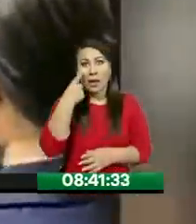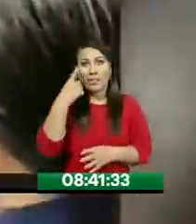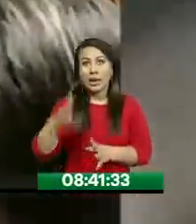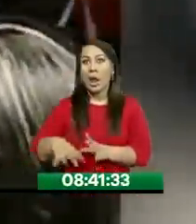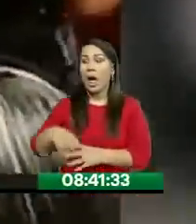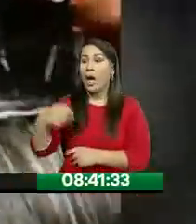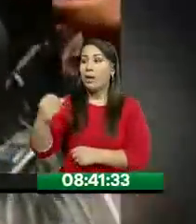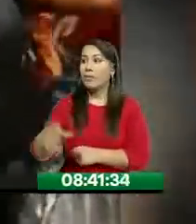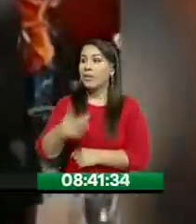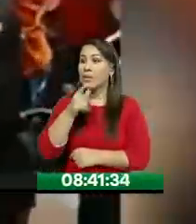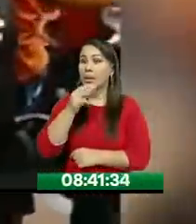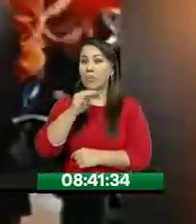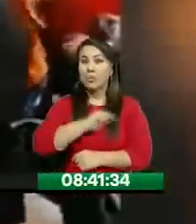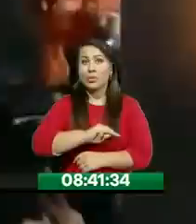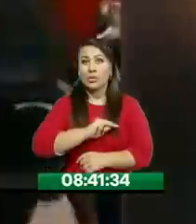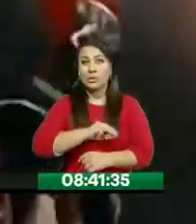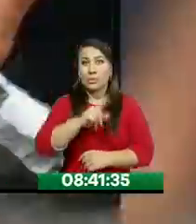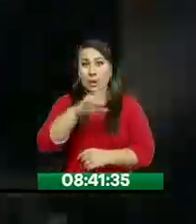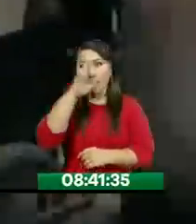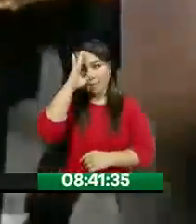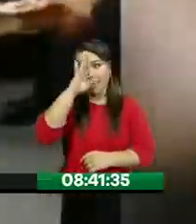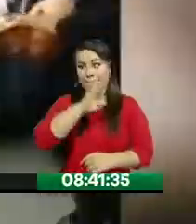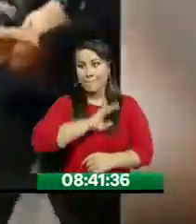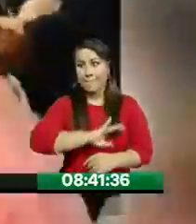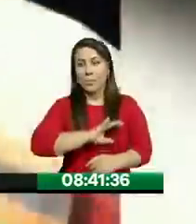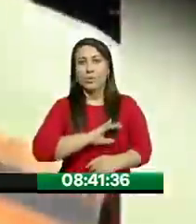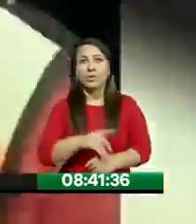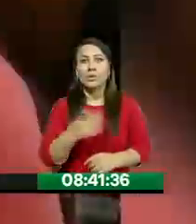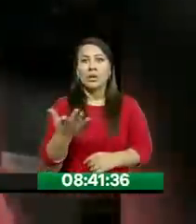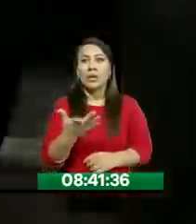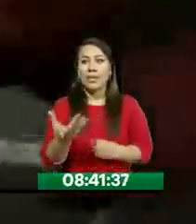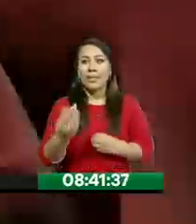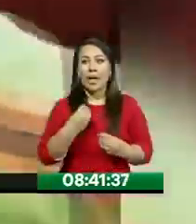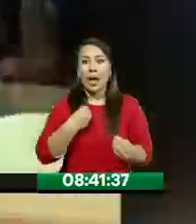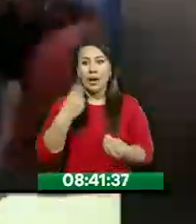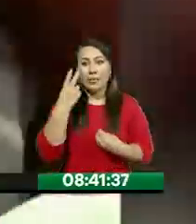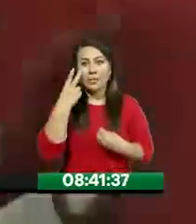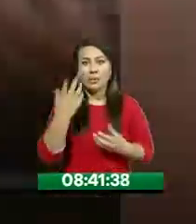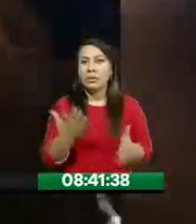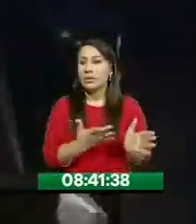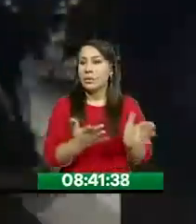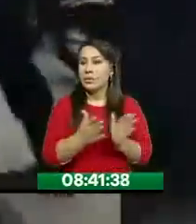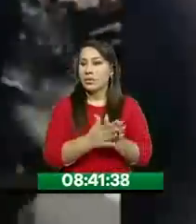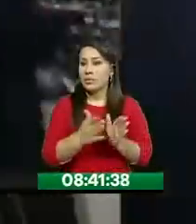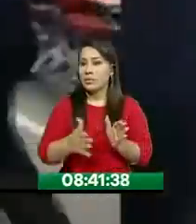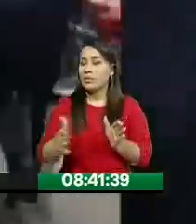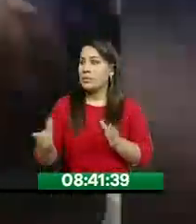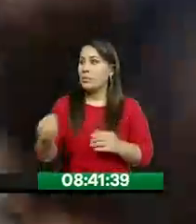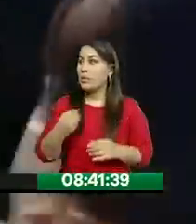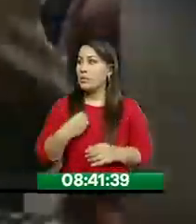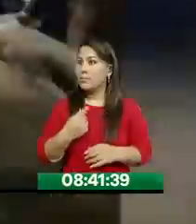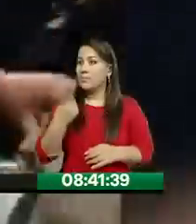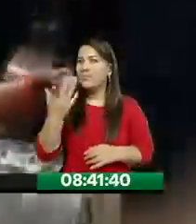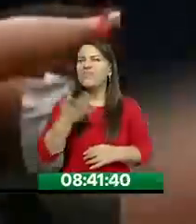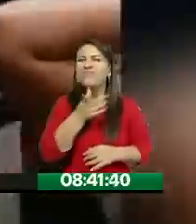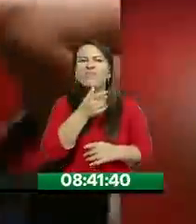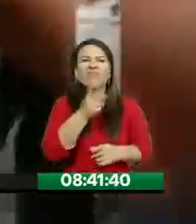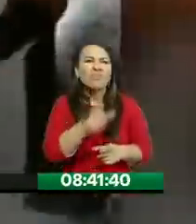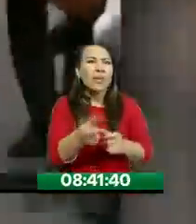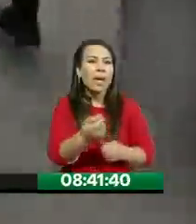van a revisar hoy día. Pero bueno, al año son dos veces que realizan este tipo de censo. El censo es una vez al